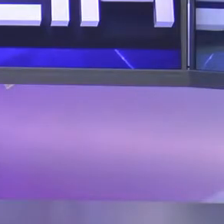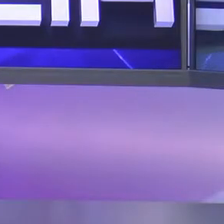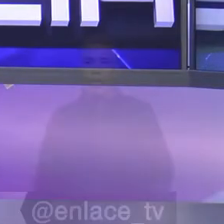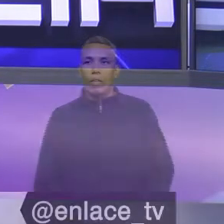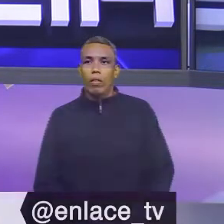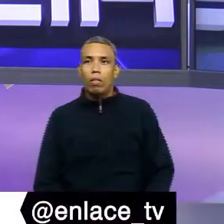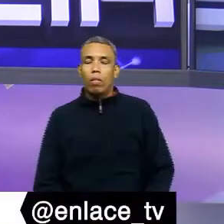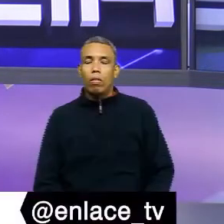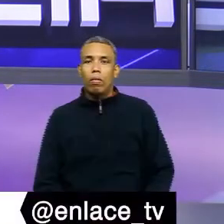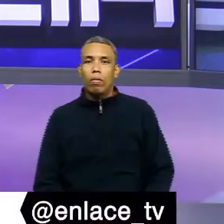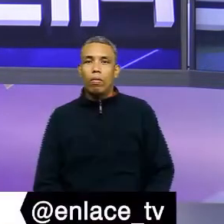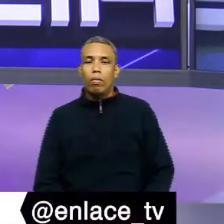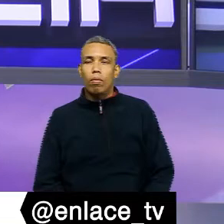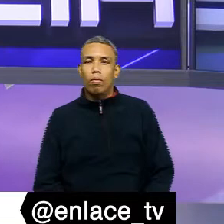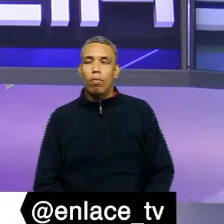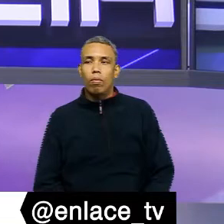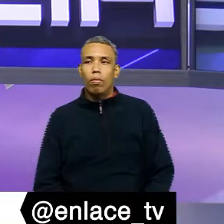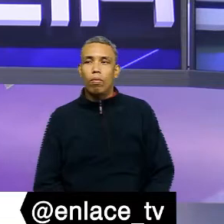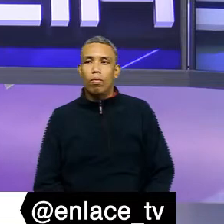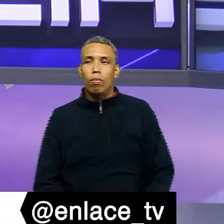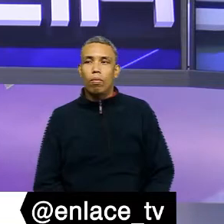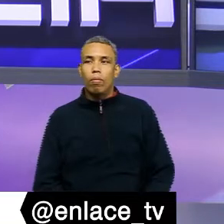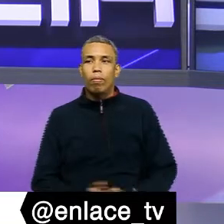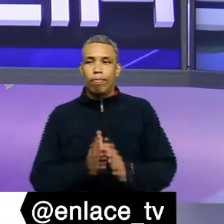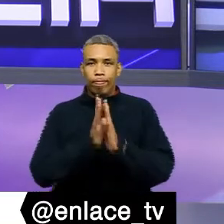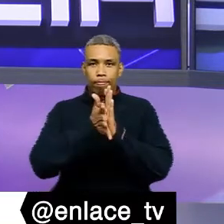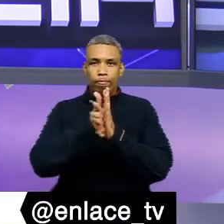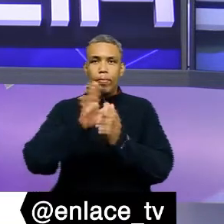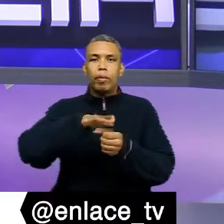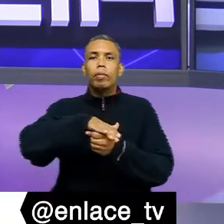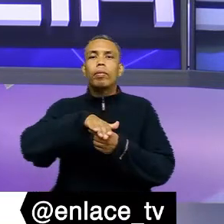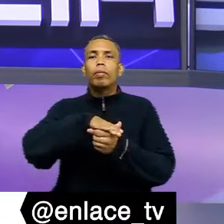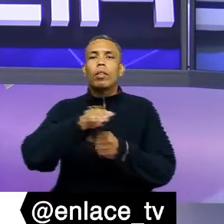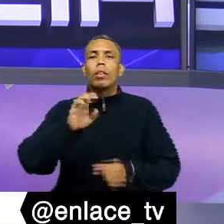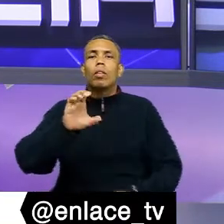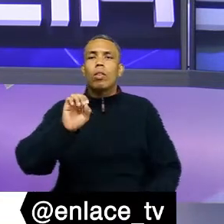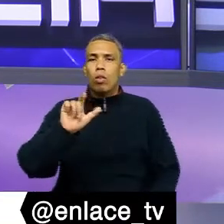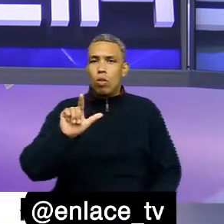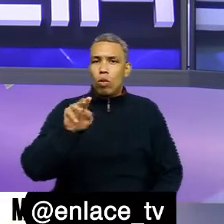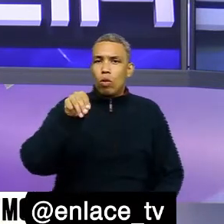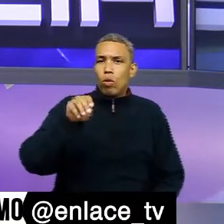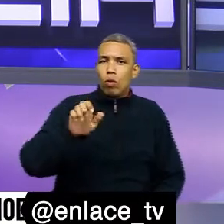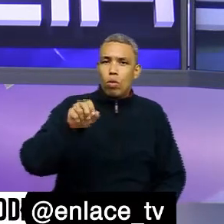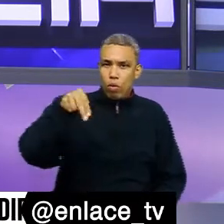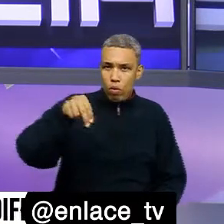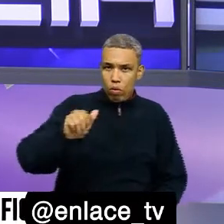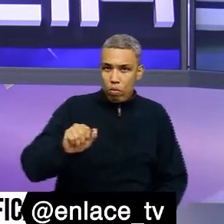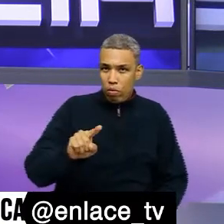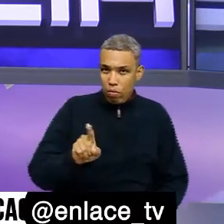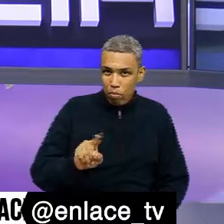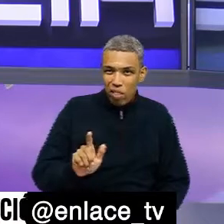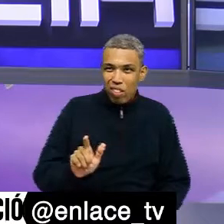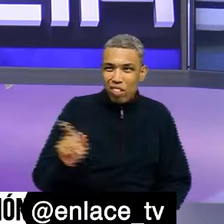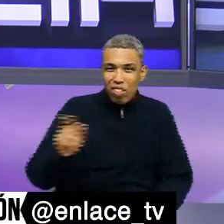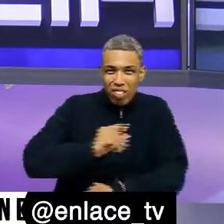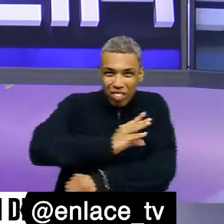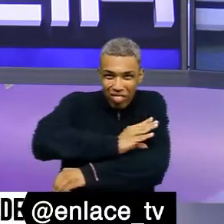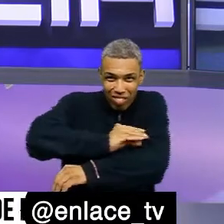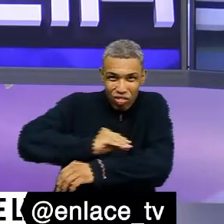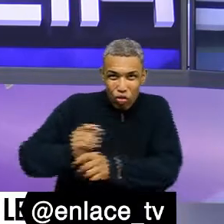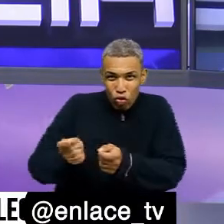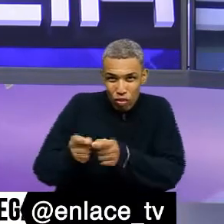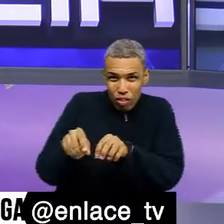Inicio esta emisión hablándoles de los habitantes del barrio Las Colmenas en la Comuna 4 de la ciudad que se encuentran preocupados por el abandono de una vivienda en el sector.